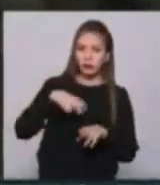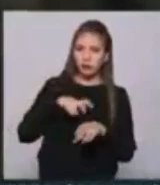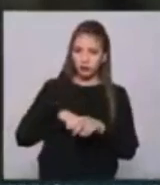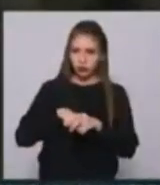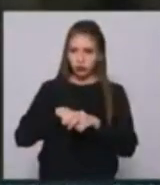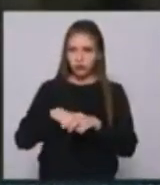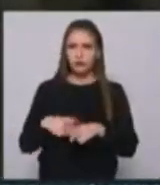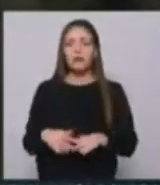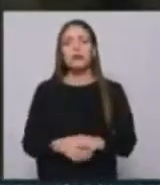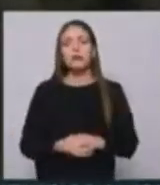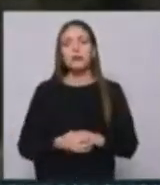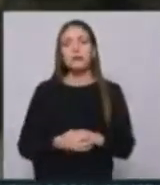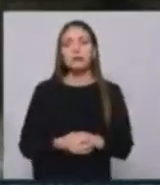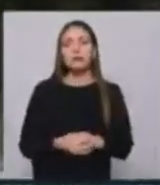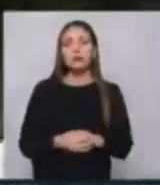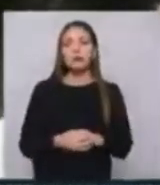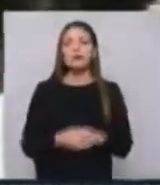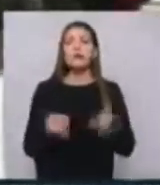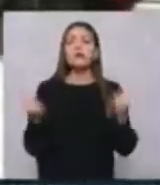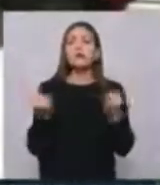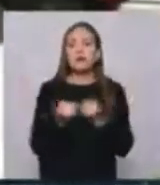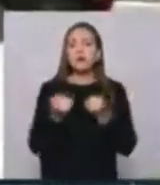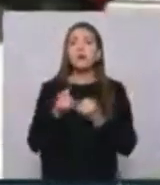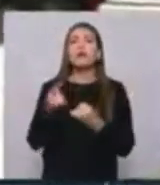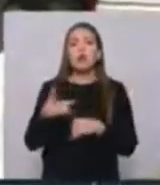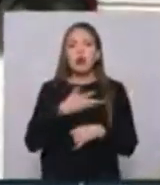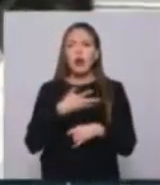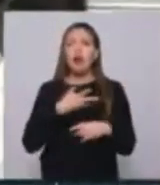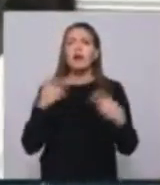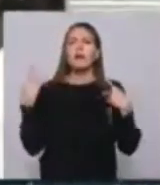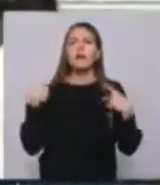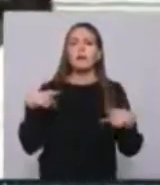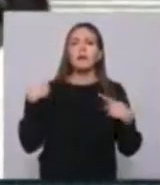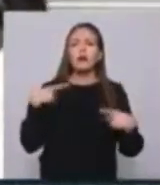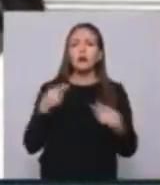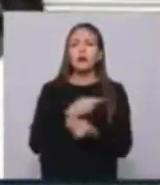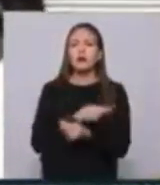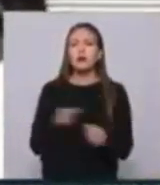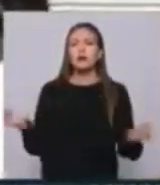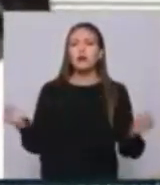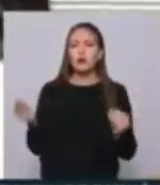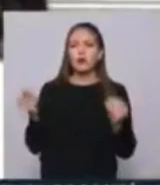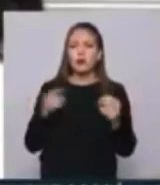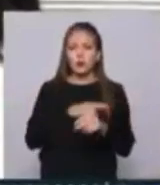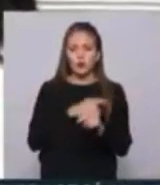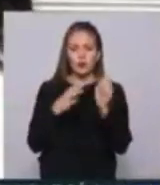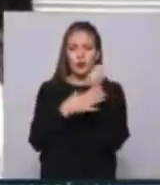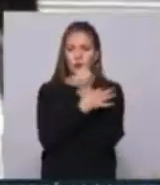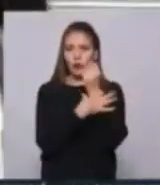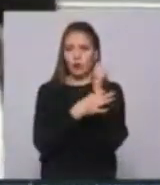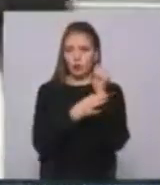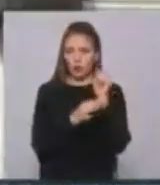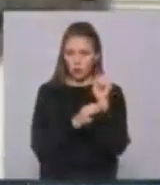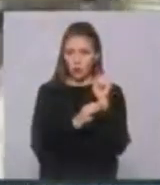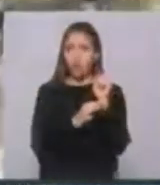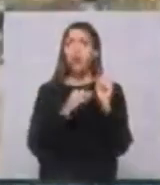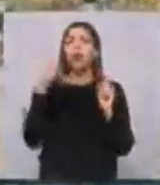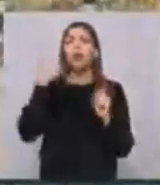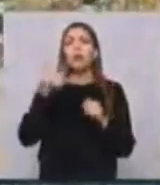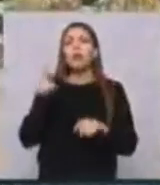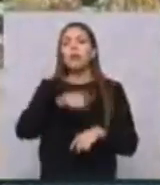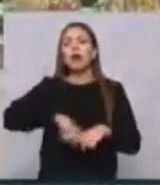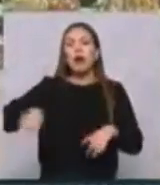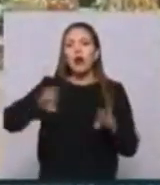También se puede observar que en los embarcaderos se encuentra personal de la alcaldía repartiendo pulseras con el objetivo de crear conciencia